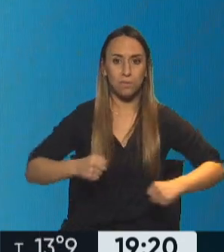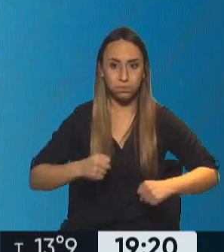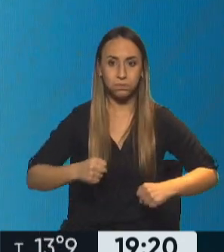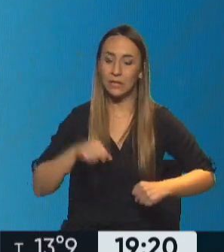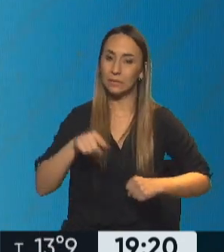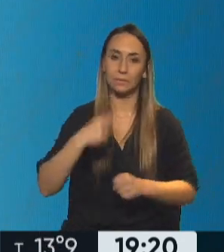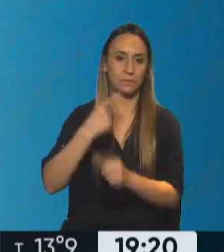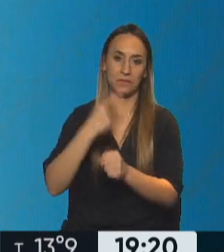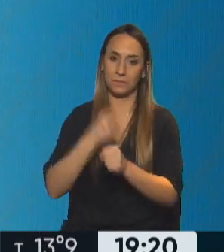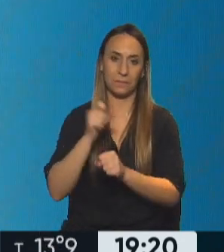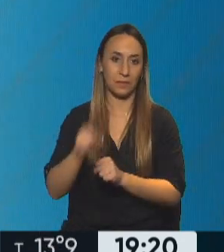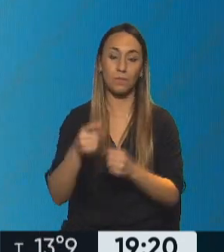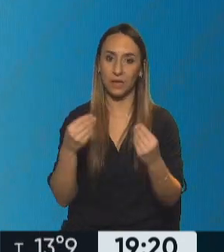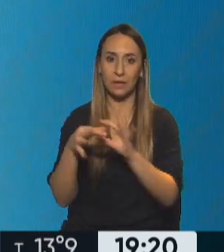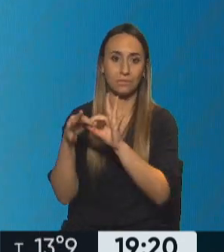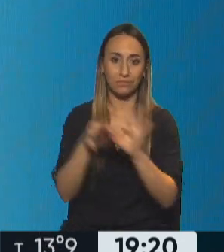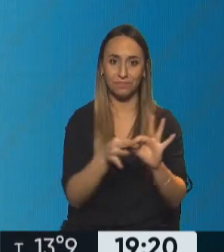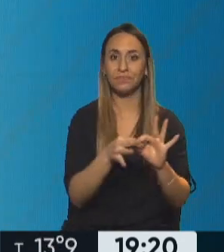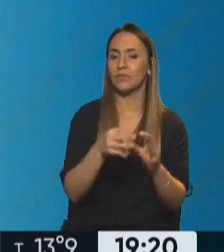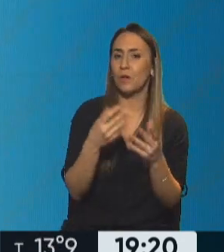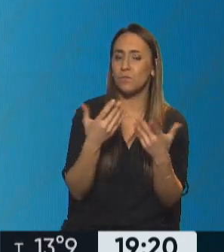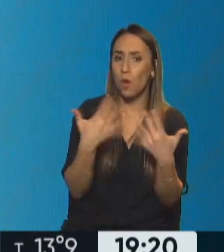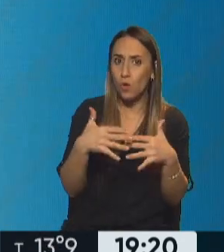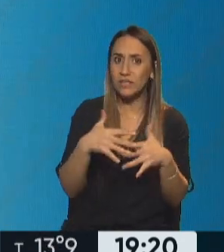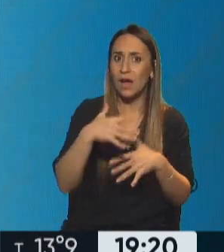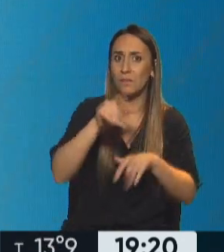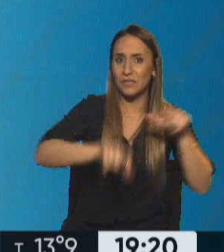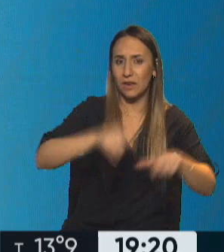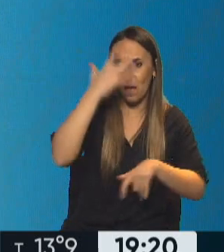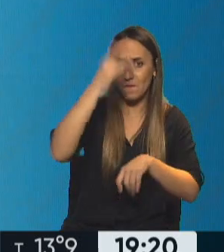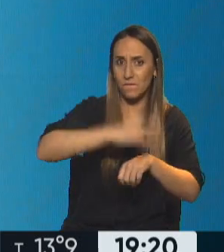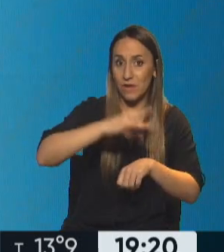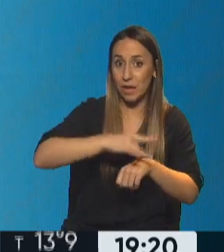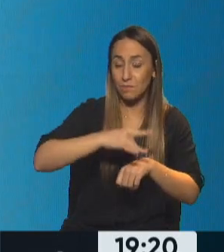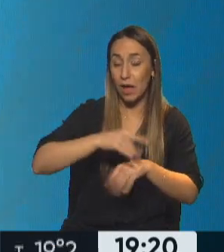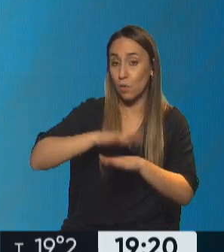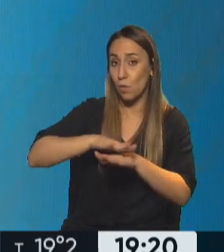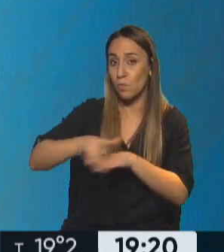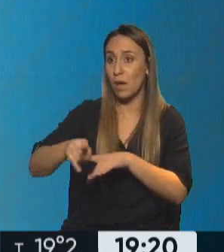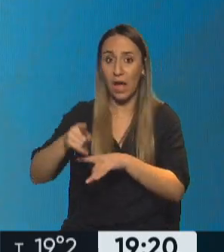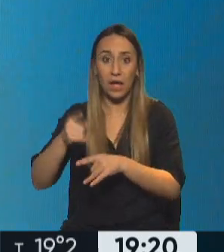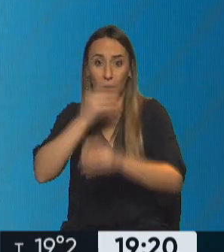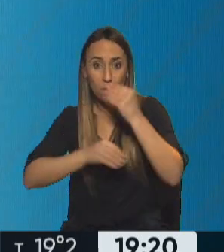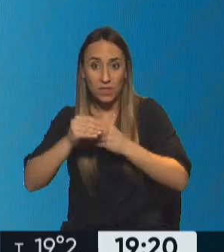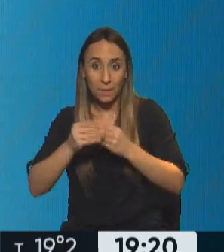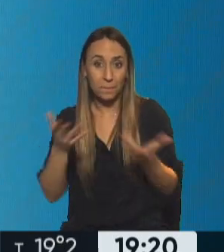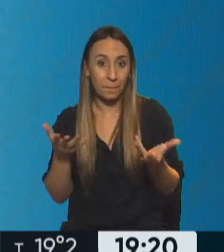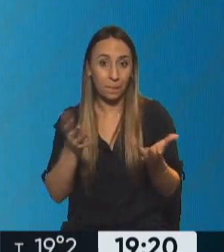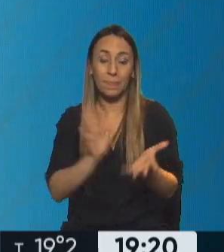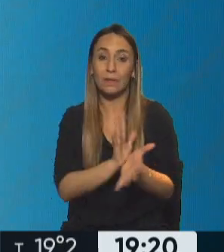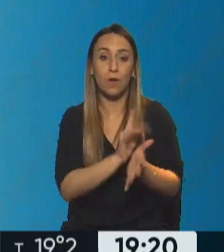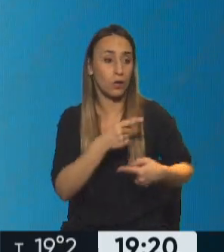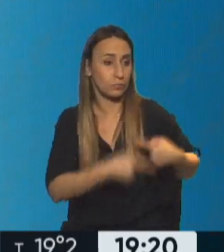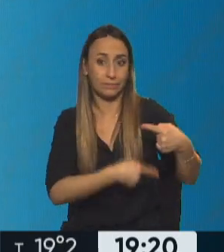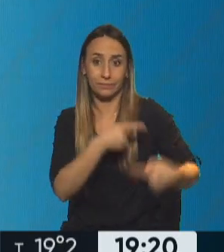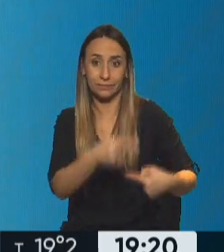está asociada a una galaxia de enfermedades, la obesidad de alguna manera es una enfermedad transmisible. Transmisible